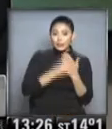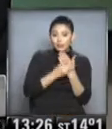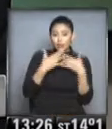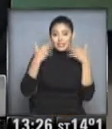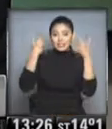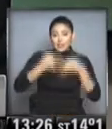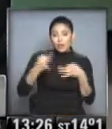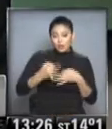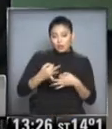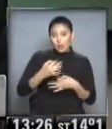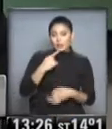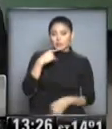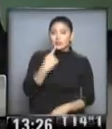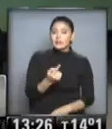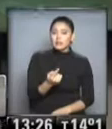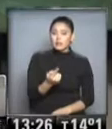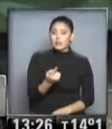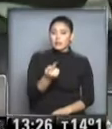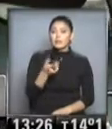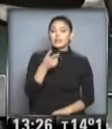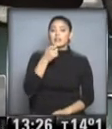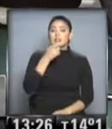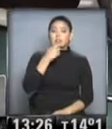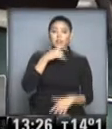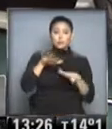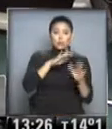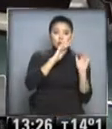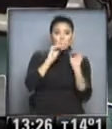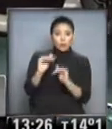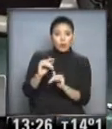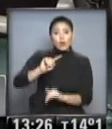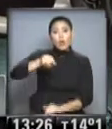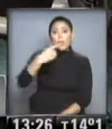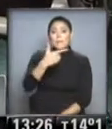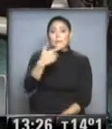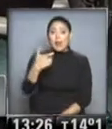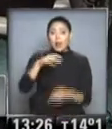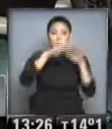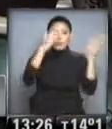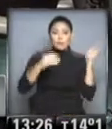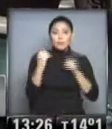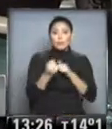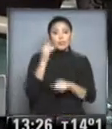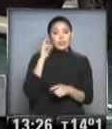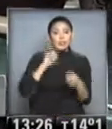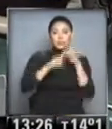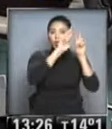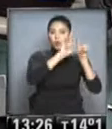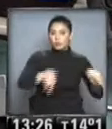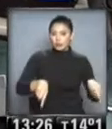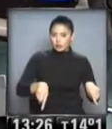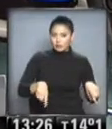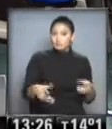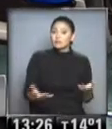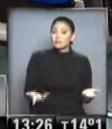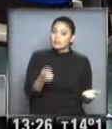seguridad el ministro humberto es bueno cada vez que pase algo así que haya una bala en la puerta de boliche de traducción de boliche que uno